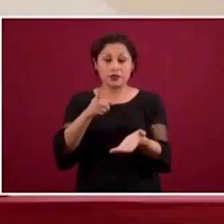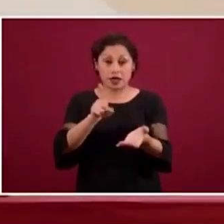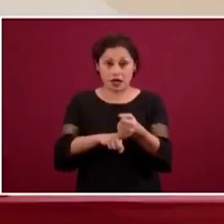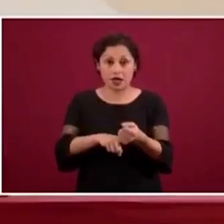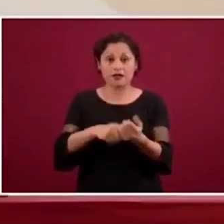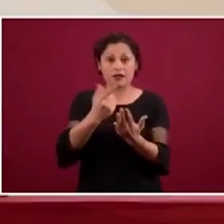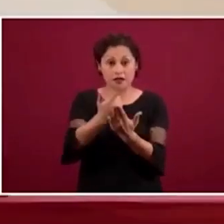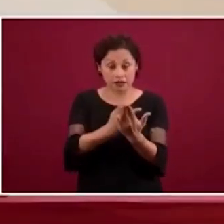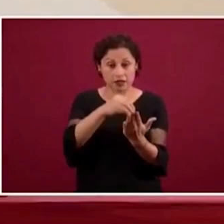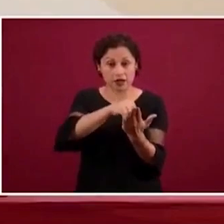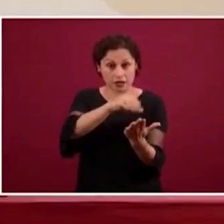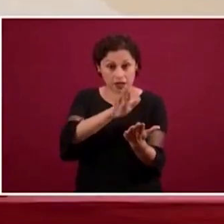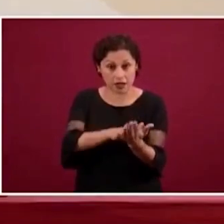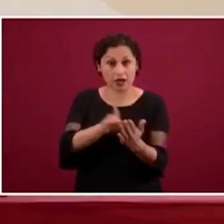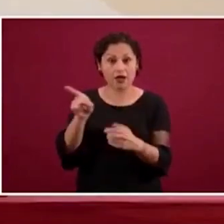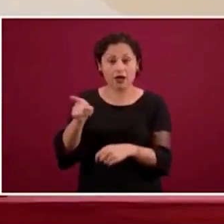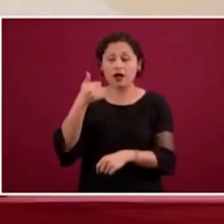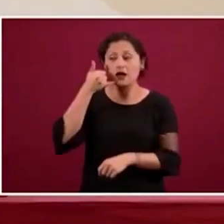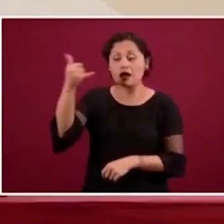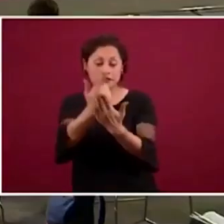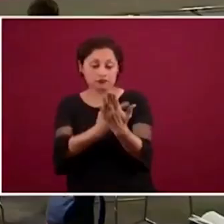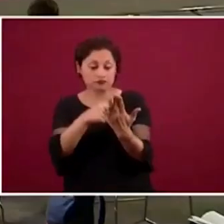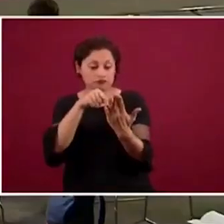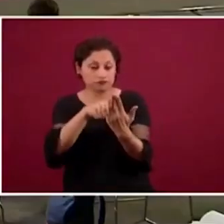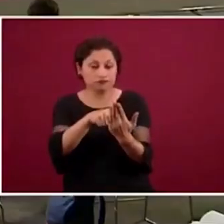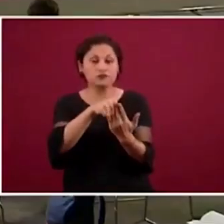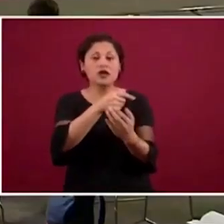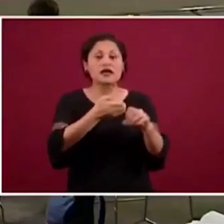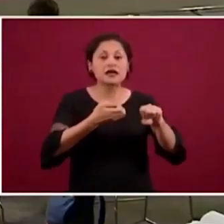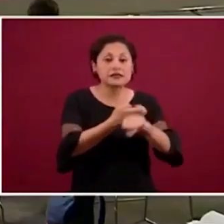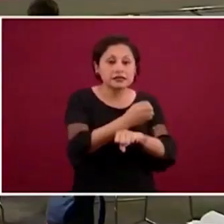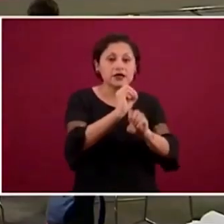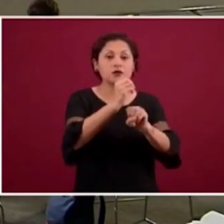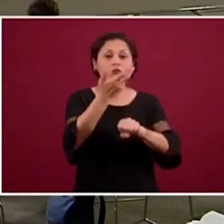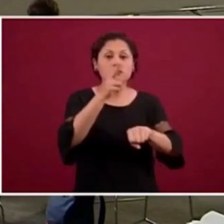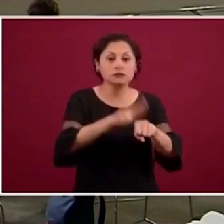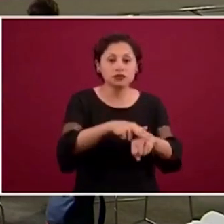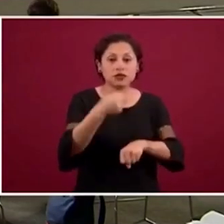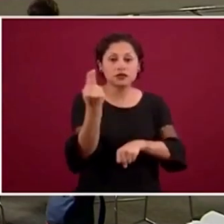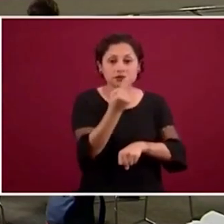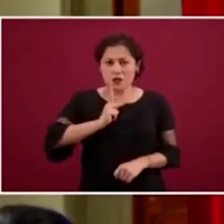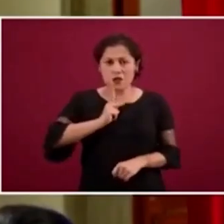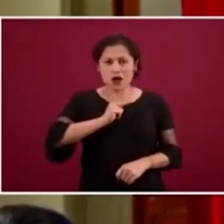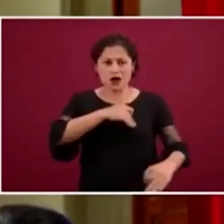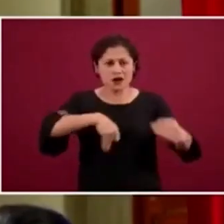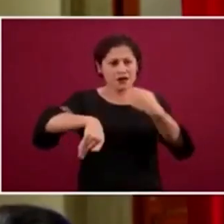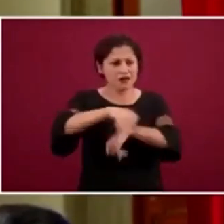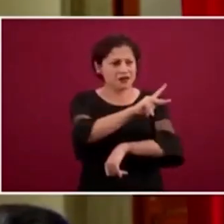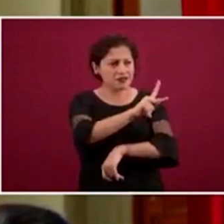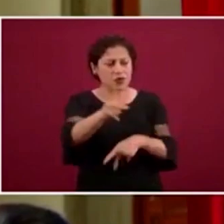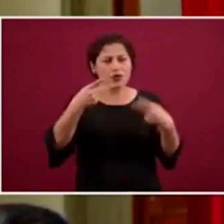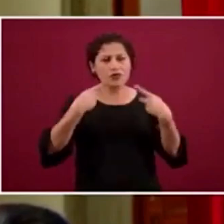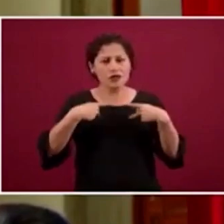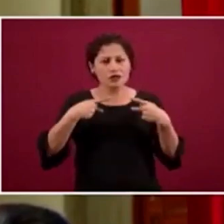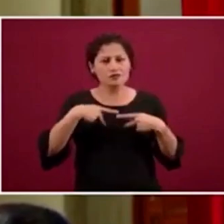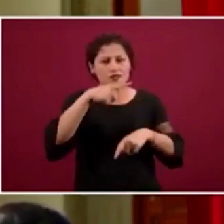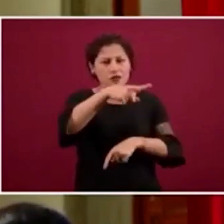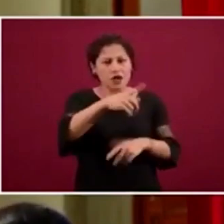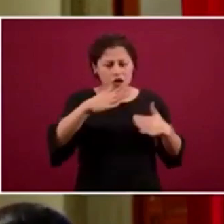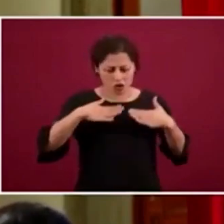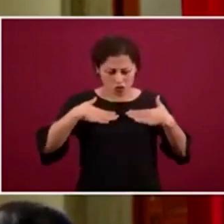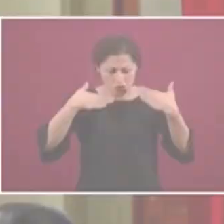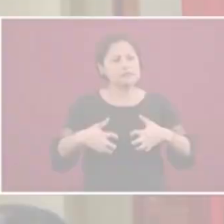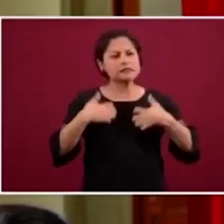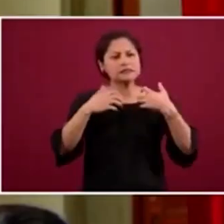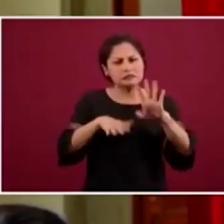prensa vespertina de las autoridades de la Secretaría de Salud, la jefa Fabiana pidió a la población parar las agresiones hacia los trabajadores de la salud.